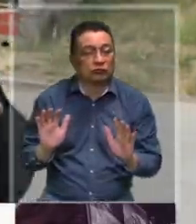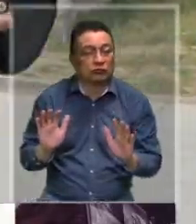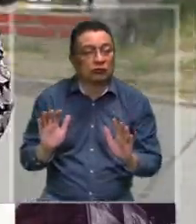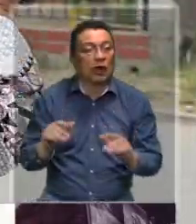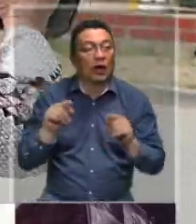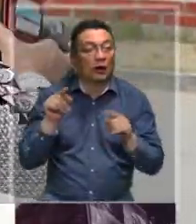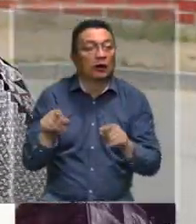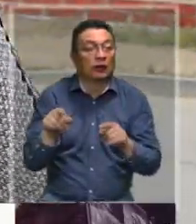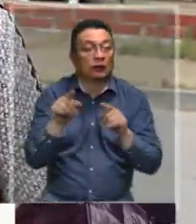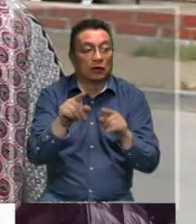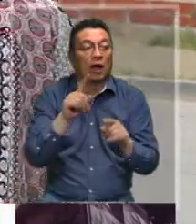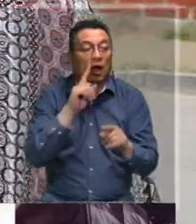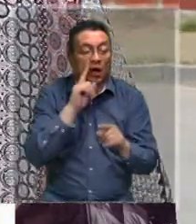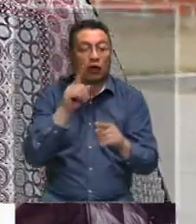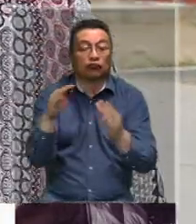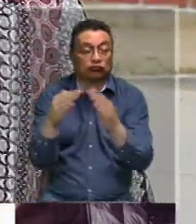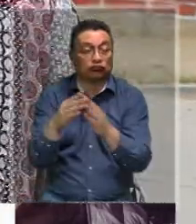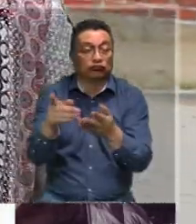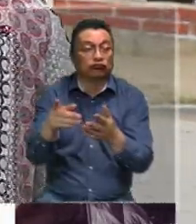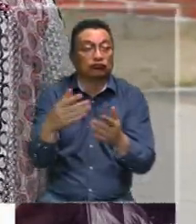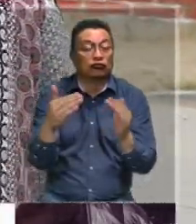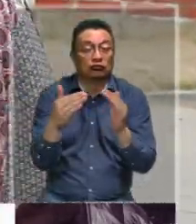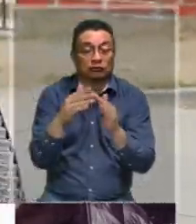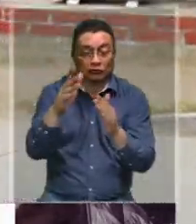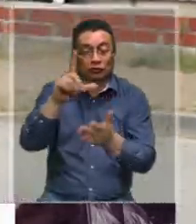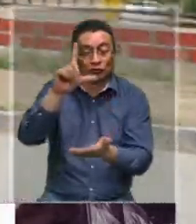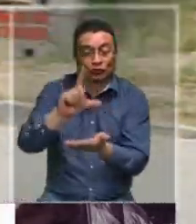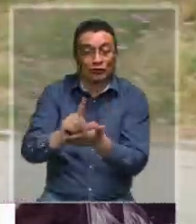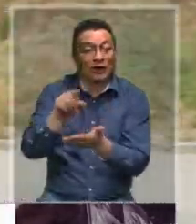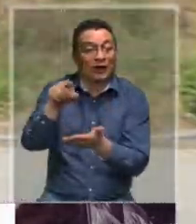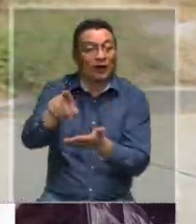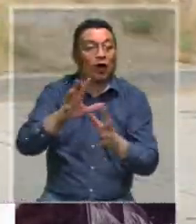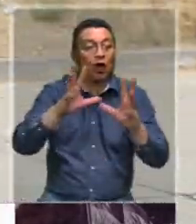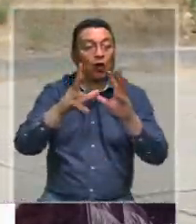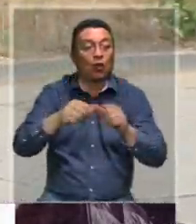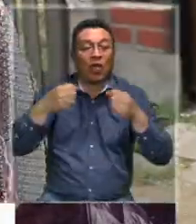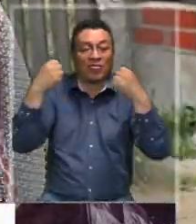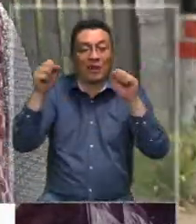Aquí estaba una sede de un club deportivo.